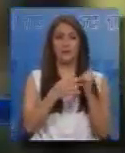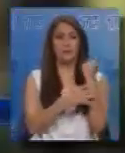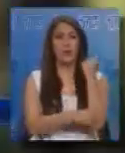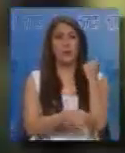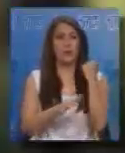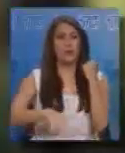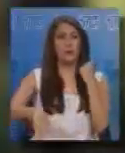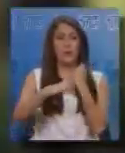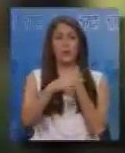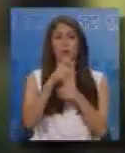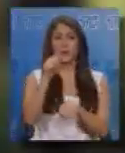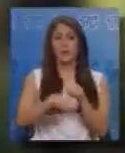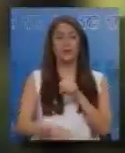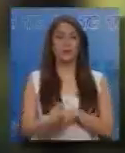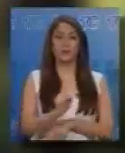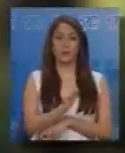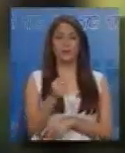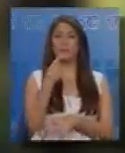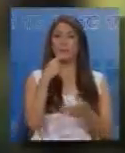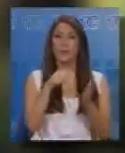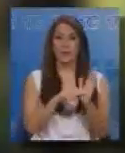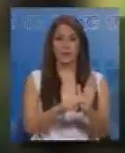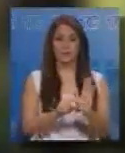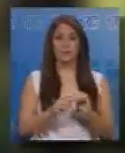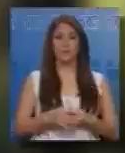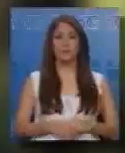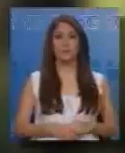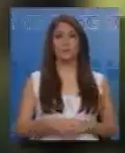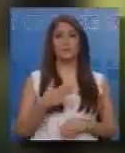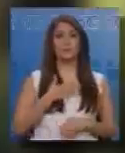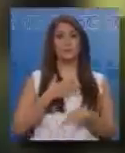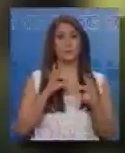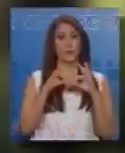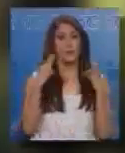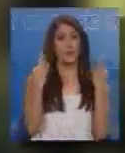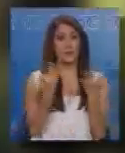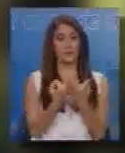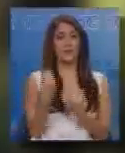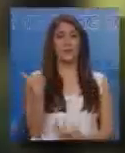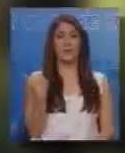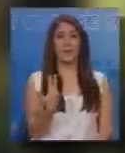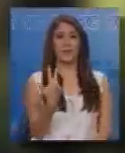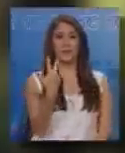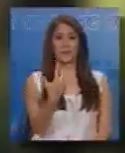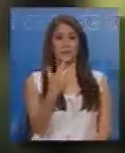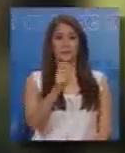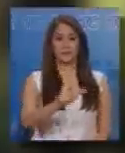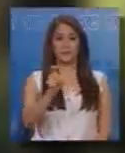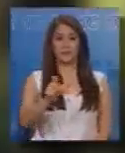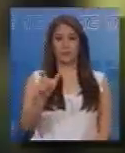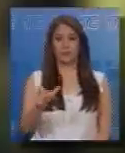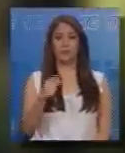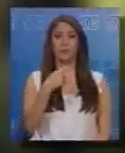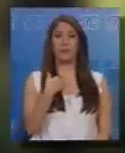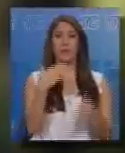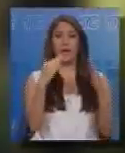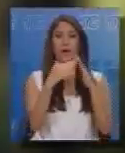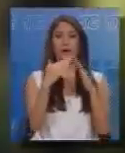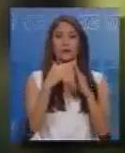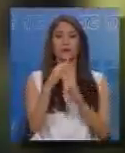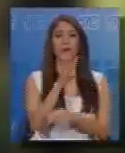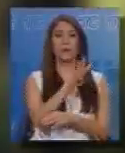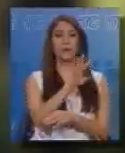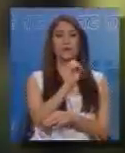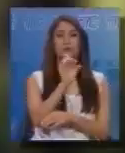populares. Pongamos un ejemplo. Si una familia está conformada por 3 integrantes y heredan una vivienda que tiene un valor